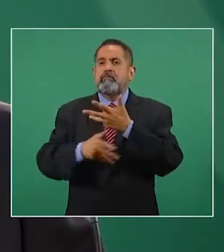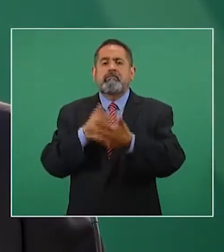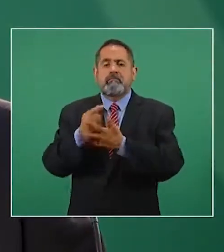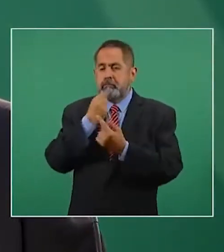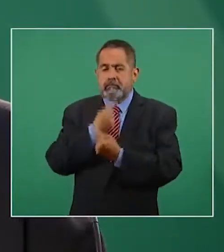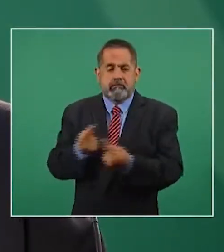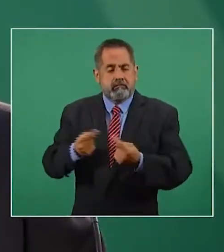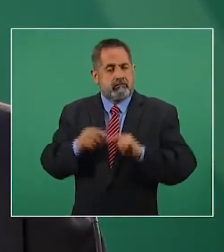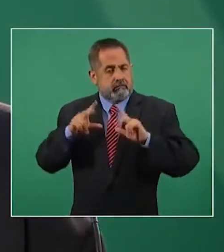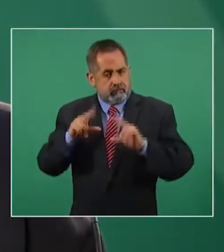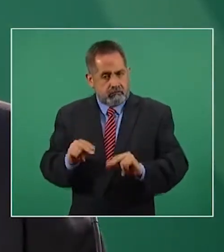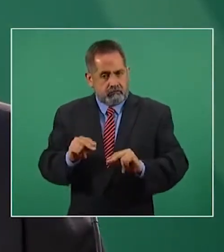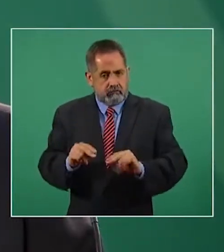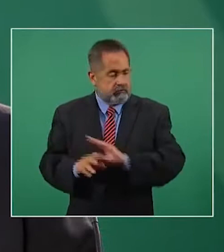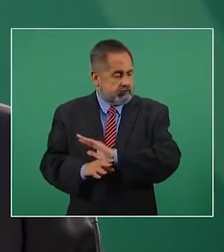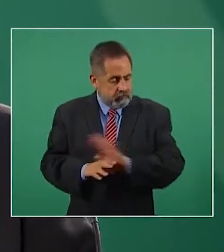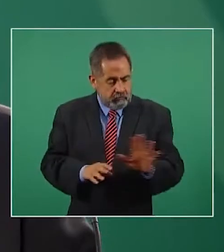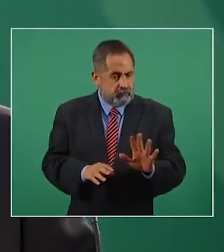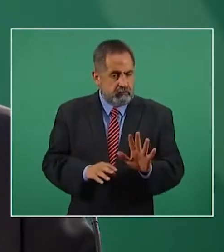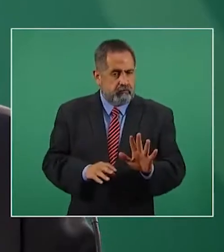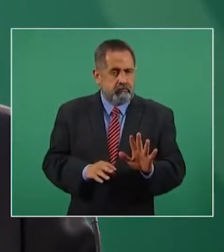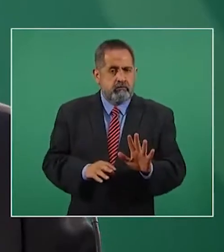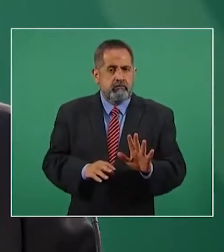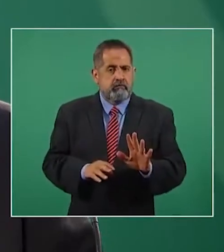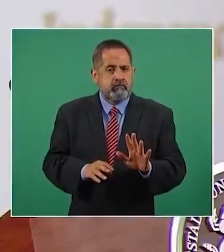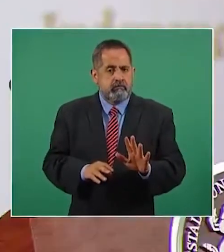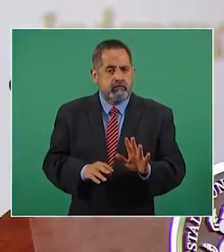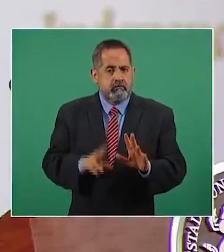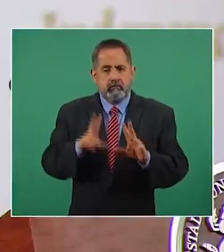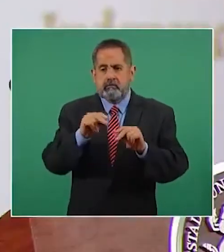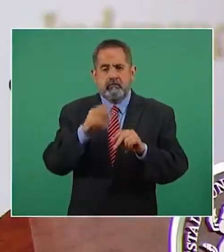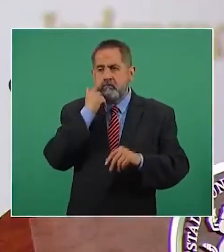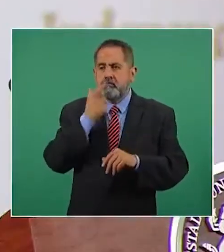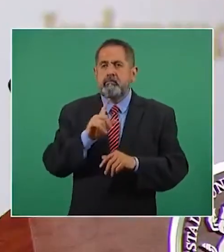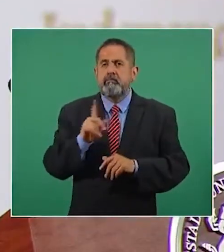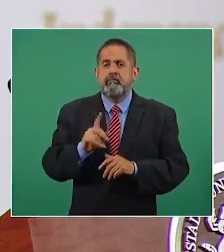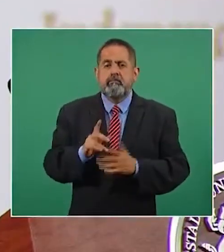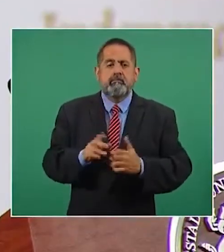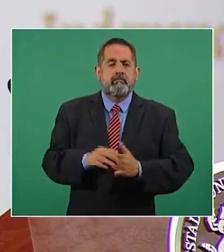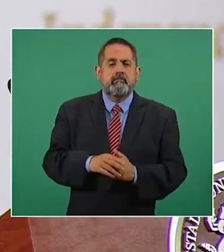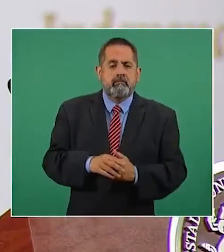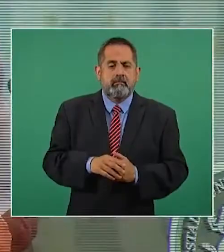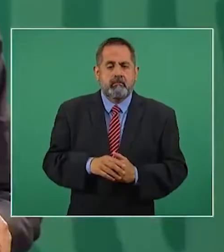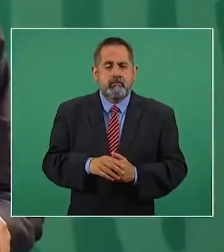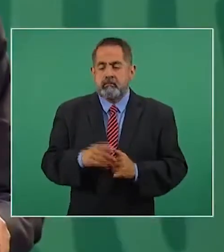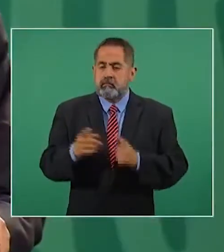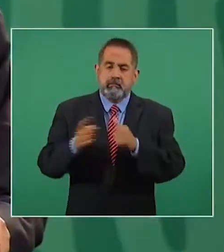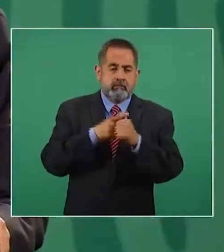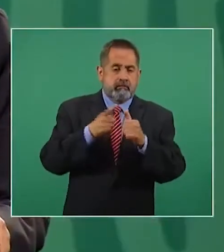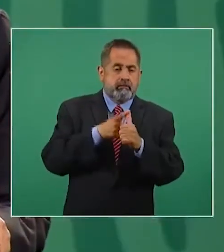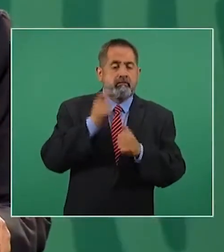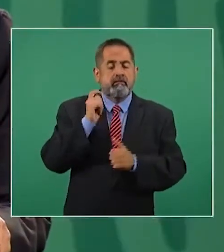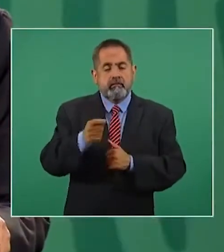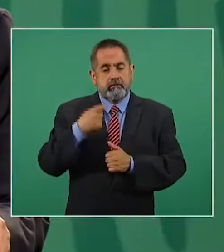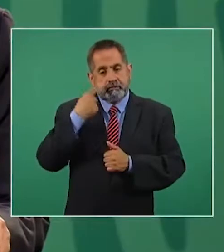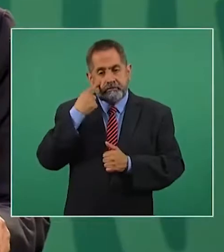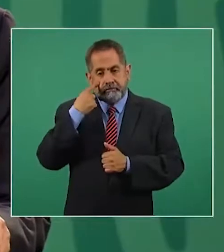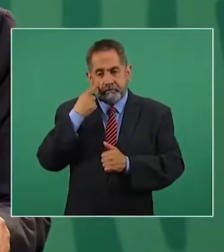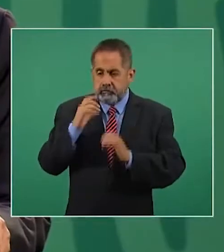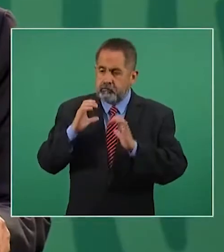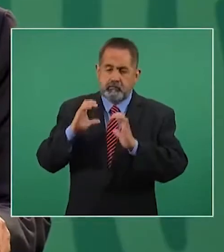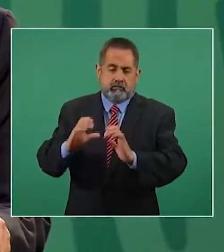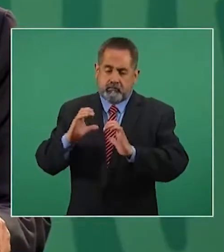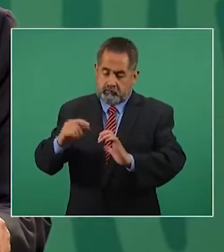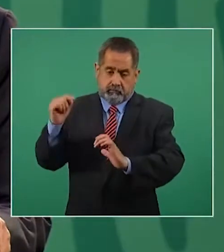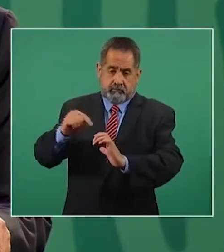no queremos actuar sin prevenir